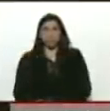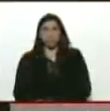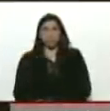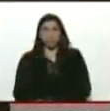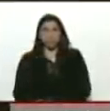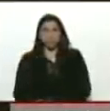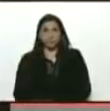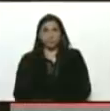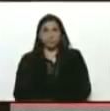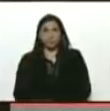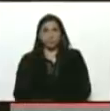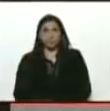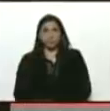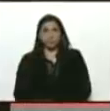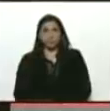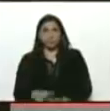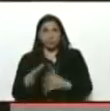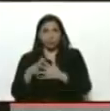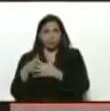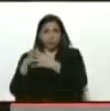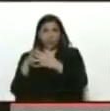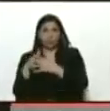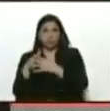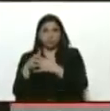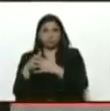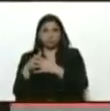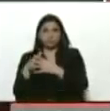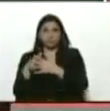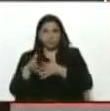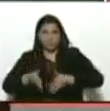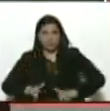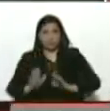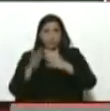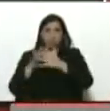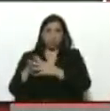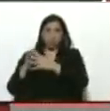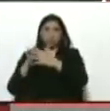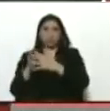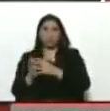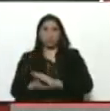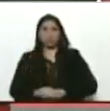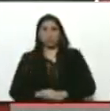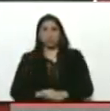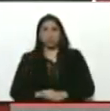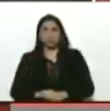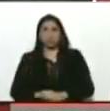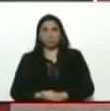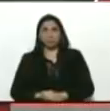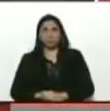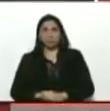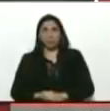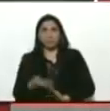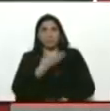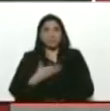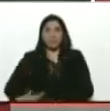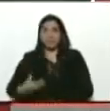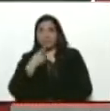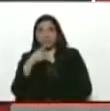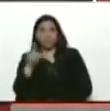Este que está aquí, ciudadano norteamericano. Nacido en Estados Unidos, así su presidente diga que no sabía nada.